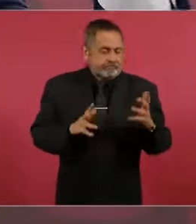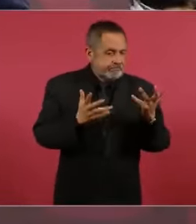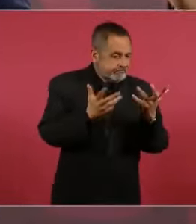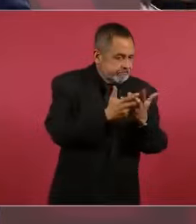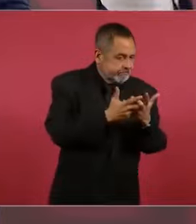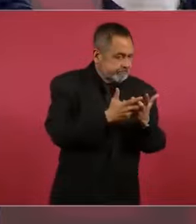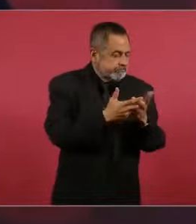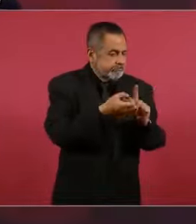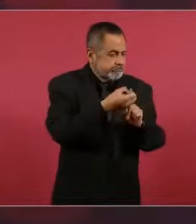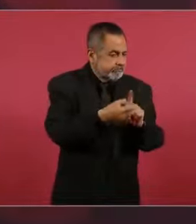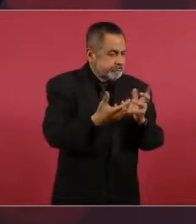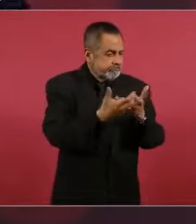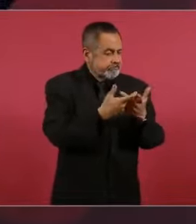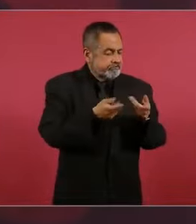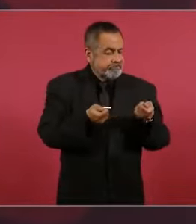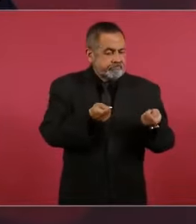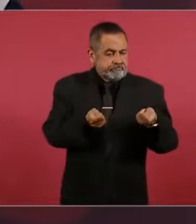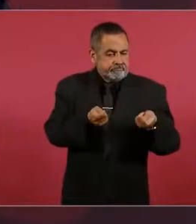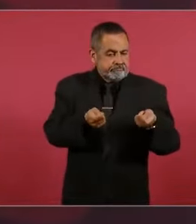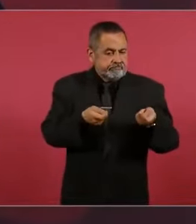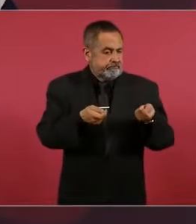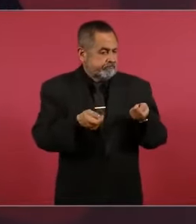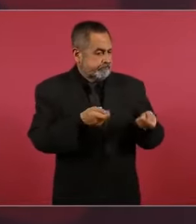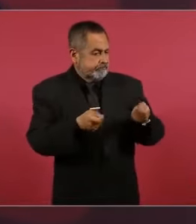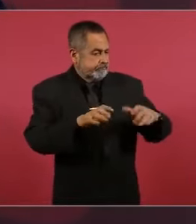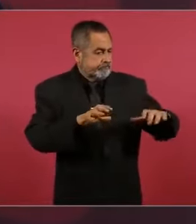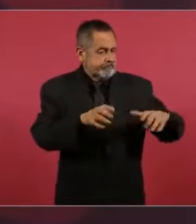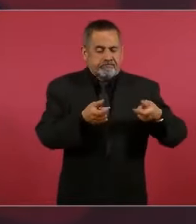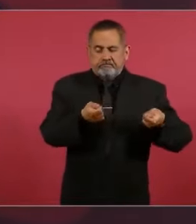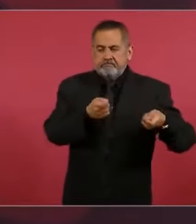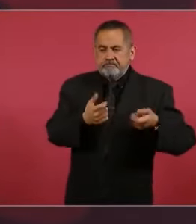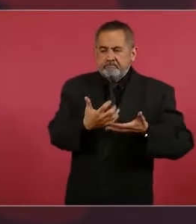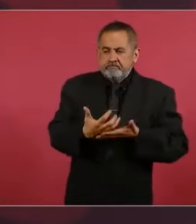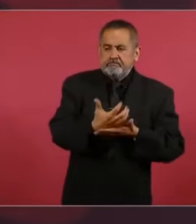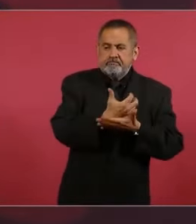estructura de control y de manipulación